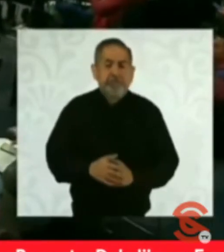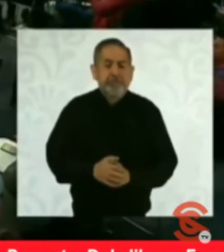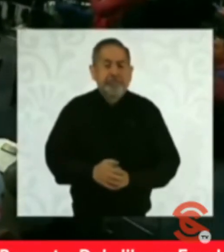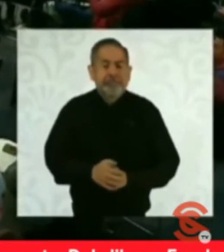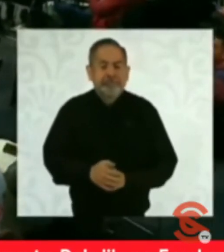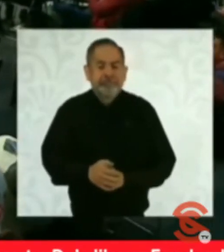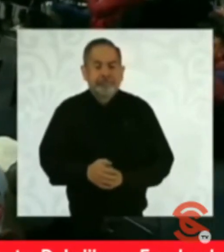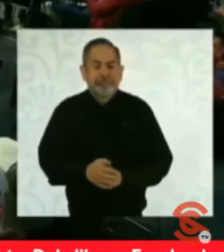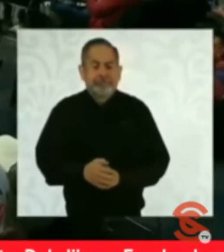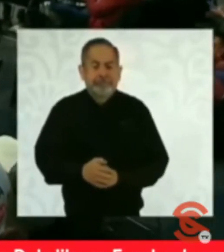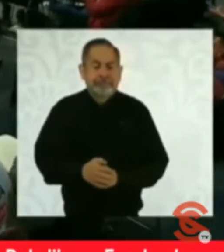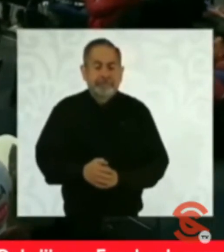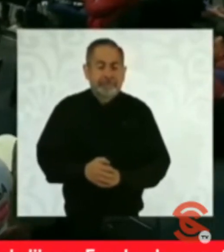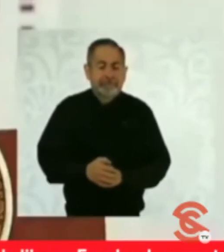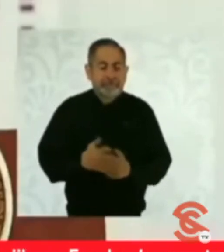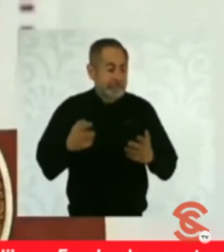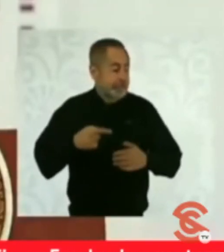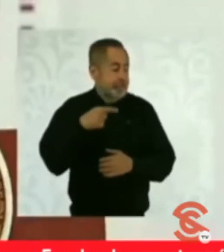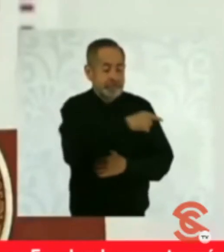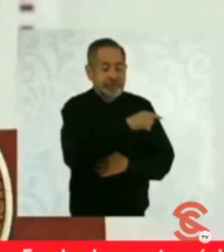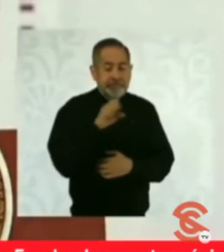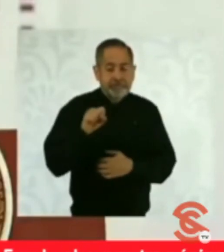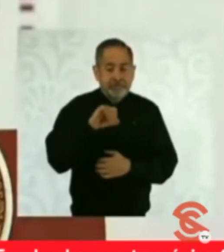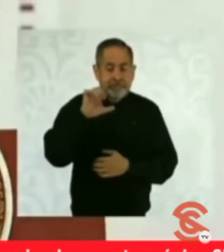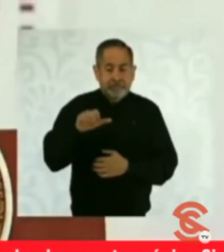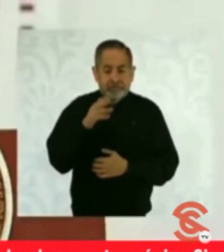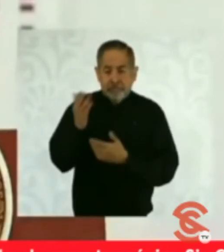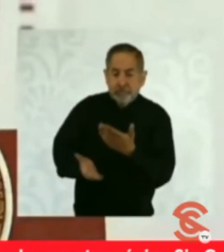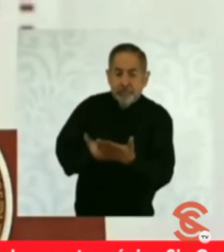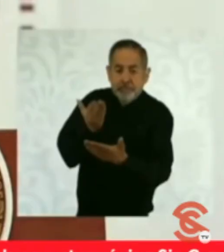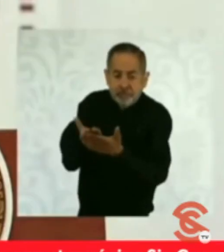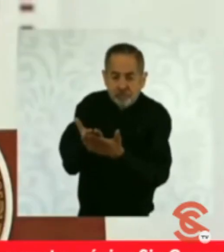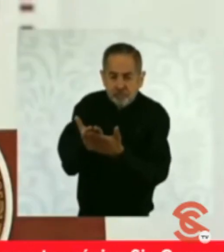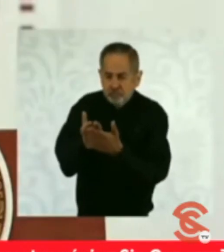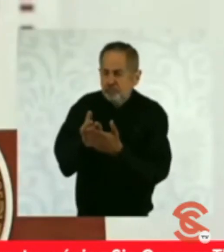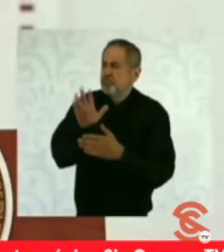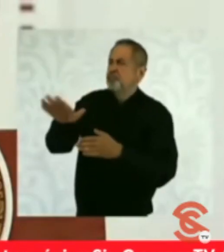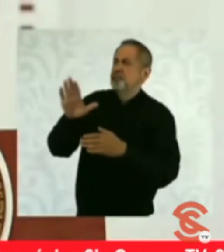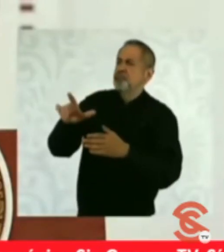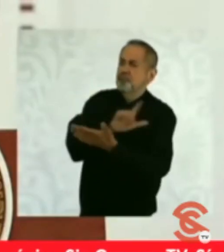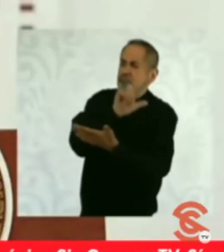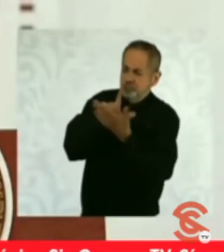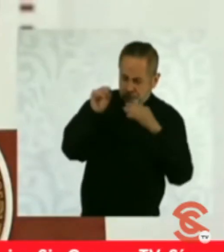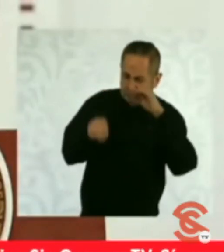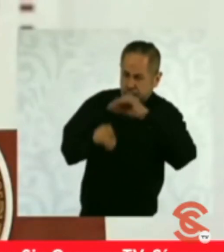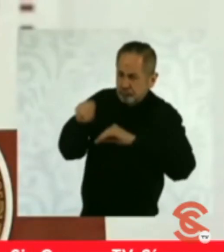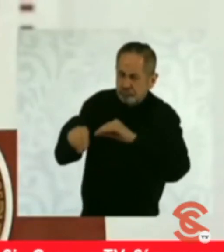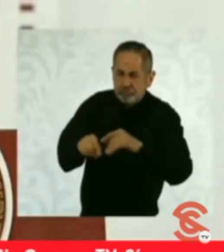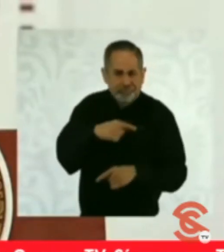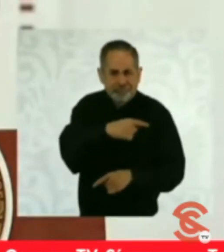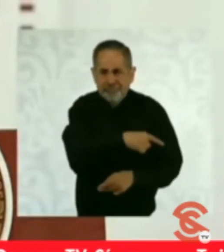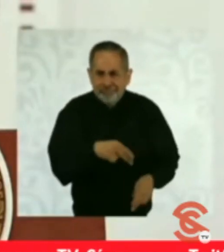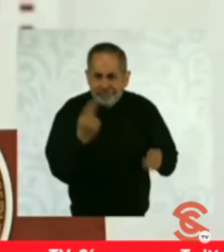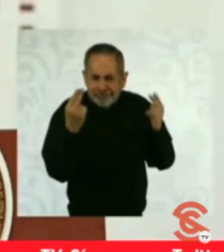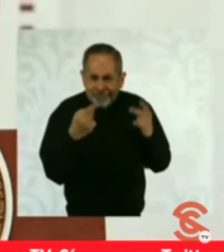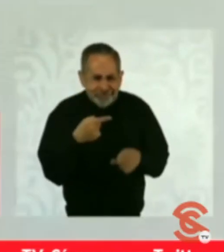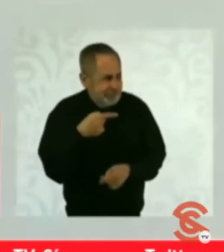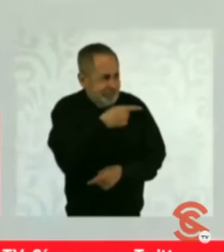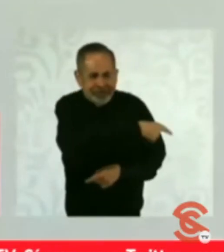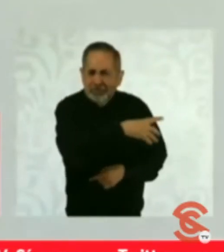Entonces, la Corte hace esa propuesta, pero el problema es que están legislando, están cambiando